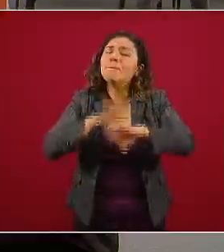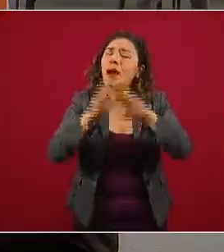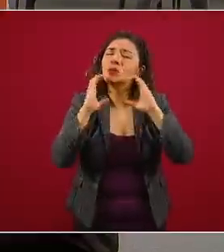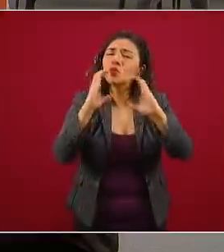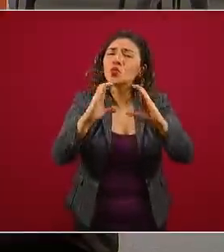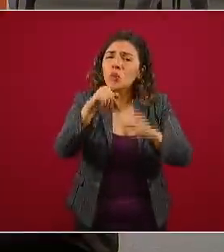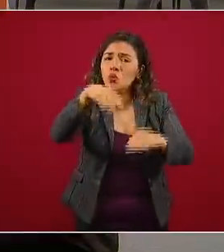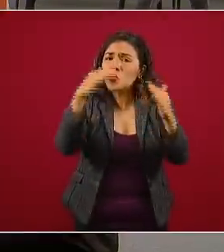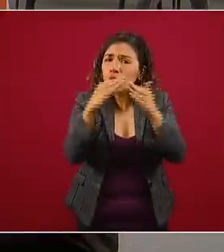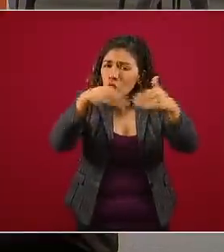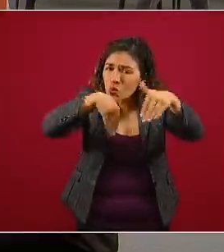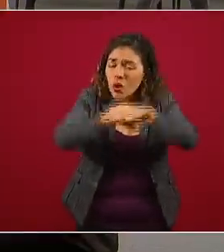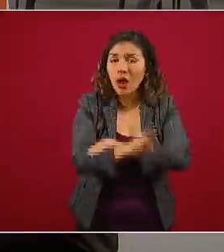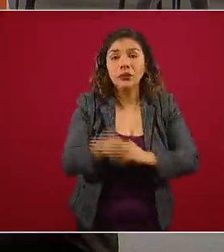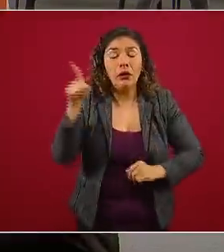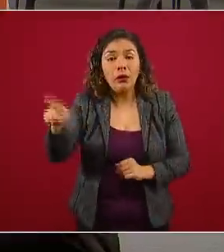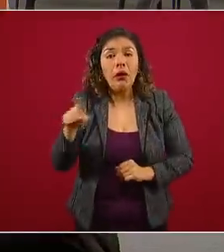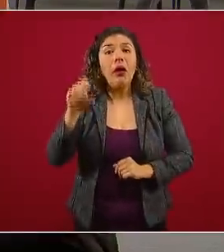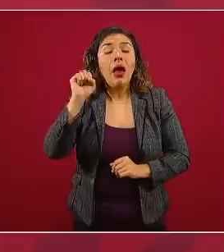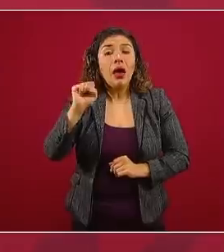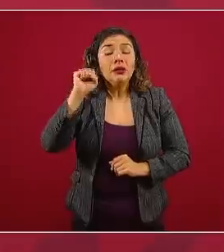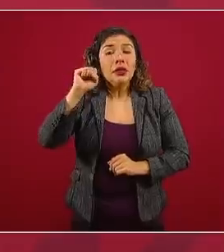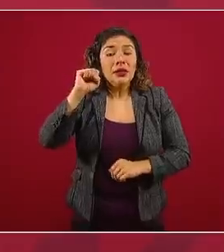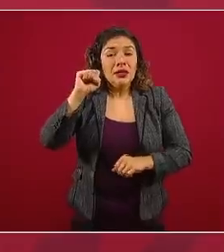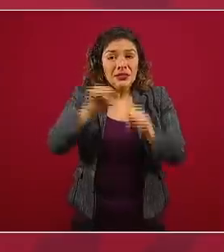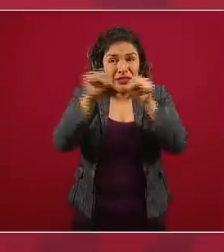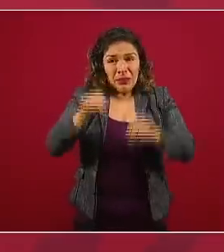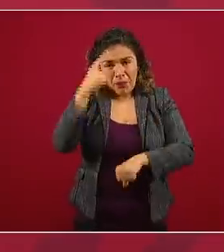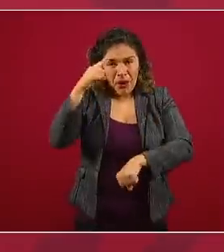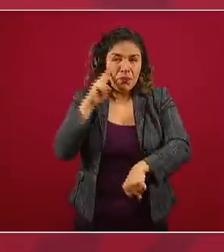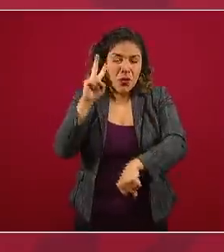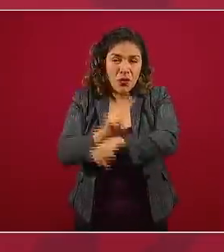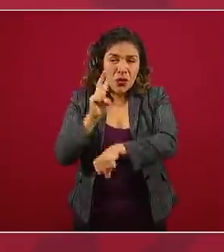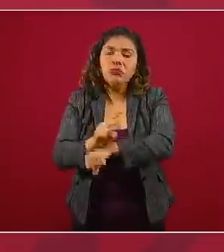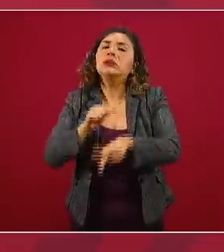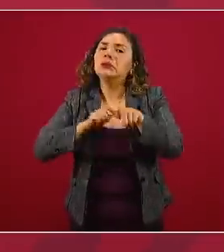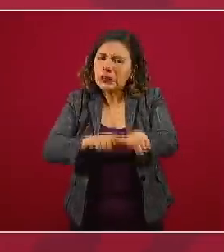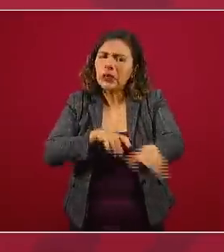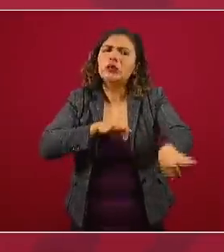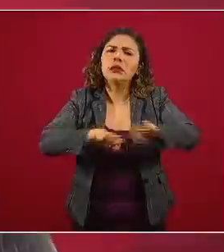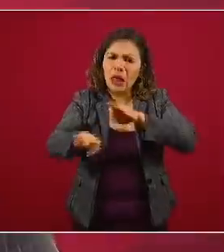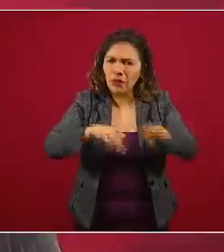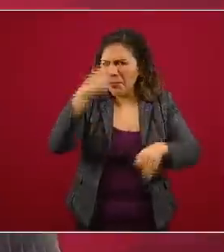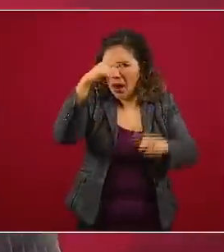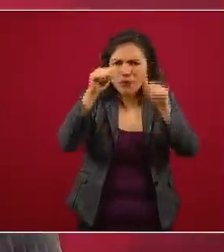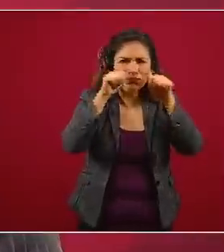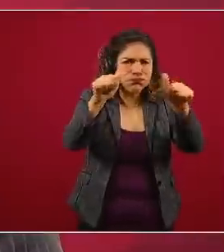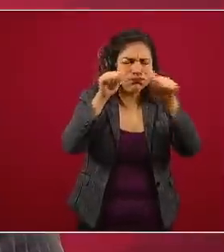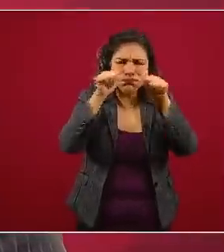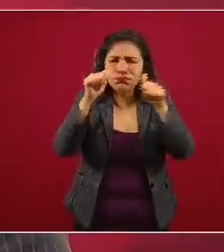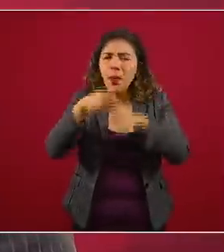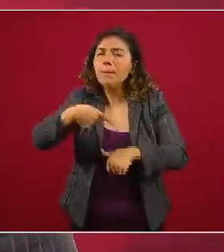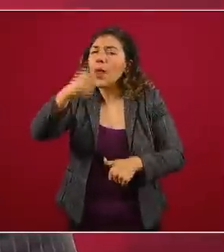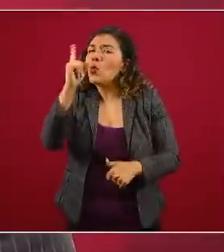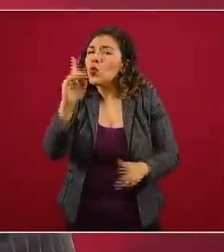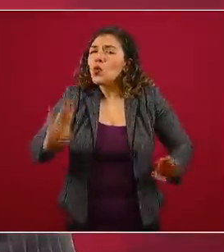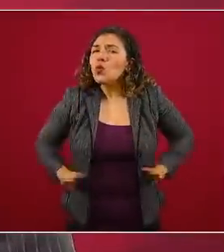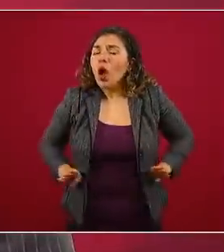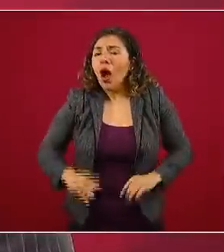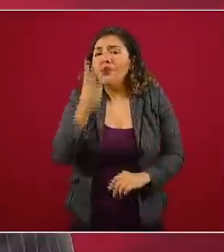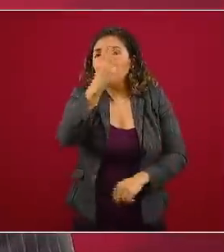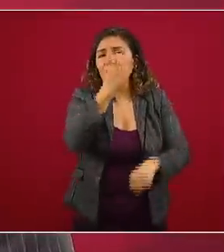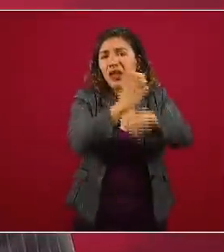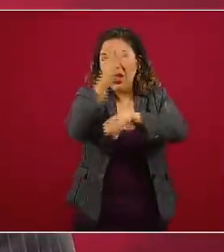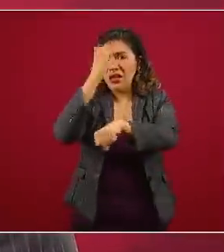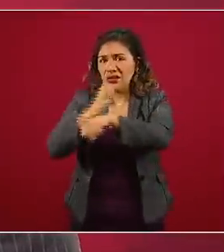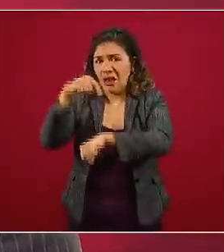casa el sistema nacional de protección civil continuará trabajando de manera permanente para atender todo el territorio pero de manera muy particular a estas tres